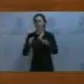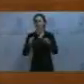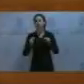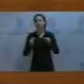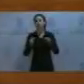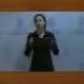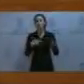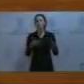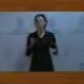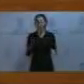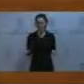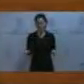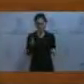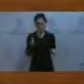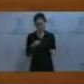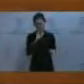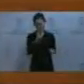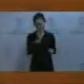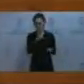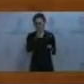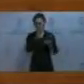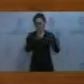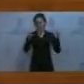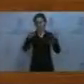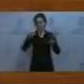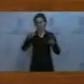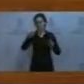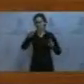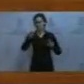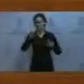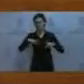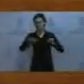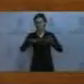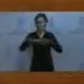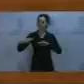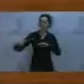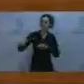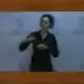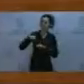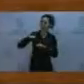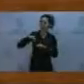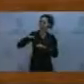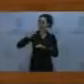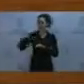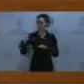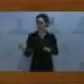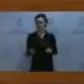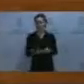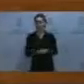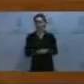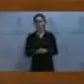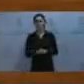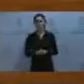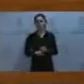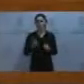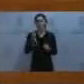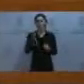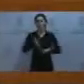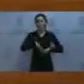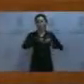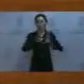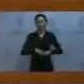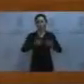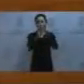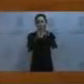es lo que les estoy diciendo. Mire, lo que hace falta con Sogepsa, y concluyo para que no me riña la señora presidenta, es, primero, analizar y depurar responsabilidades